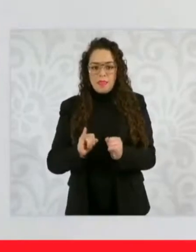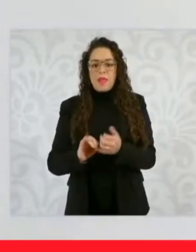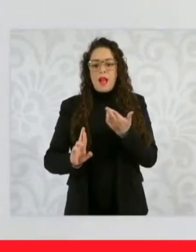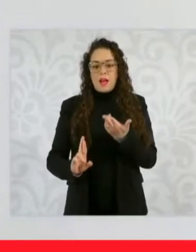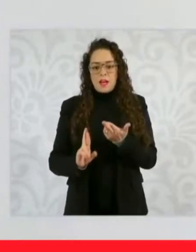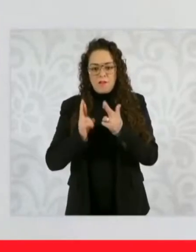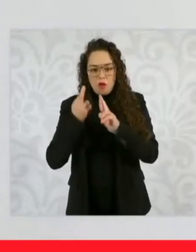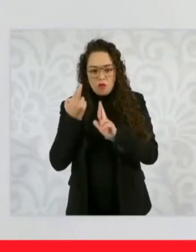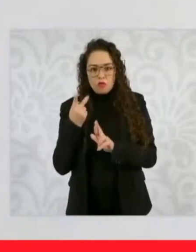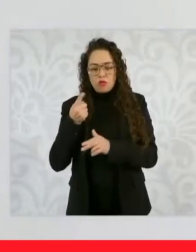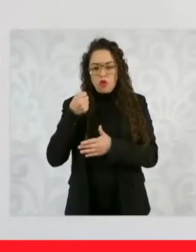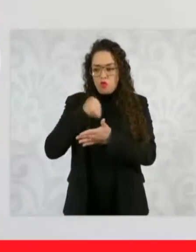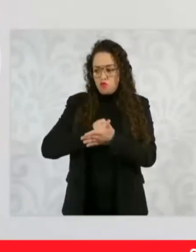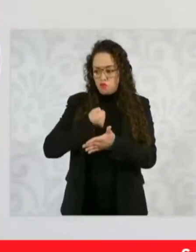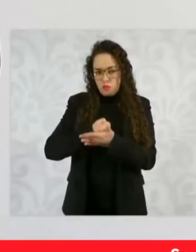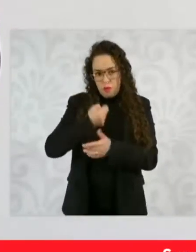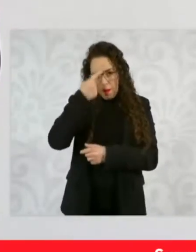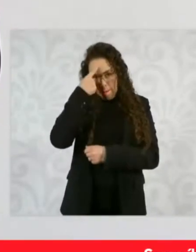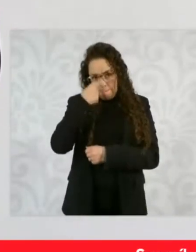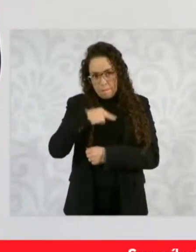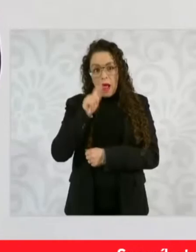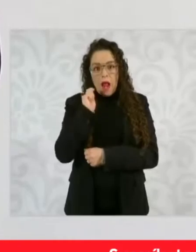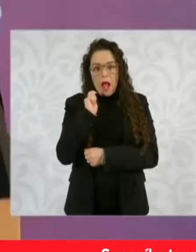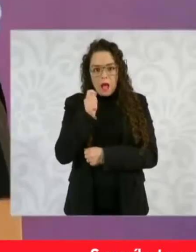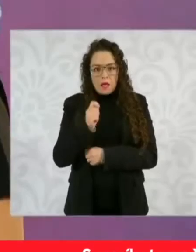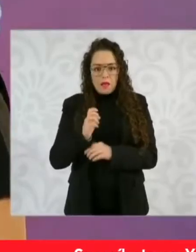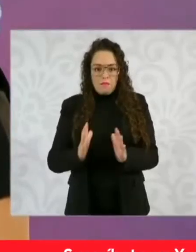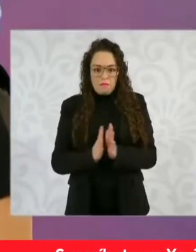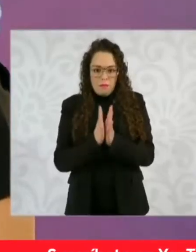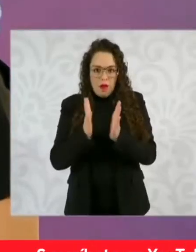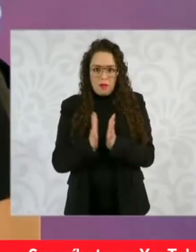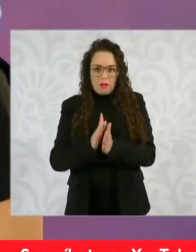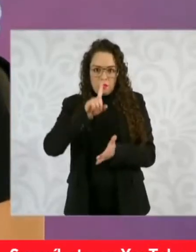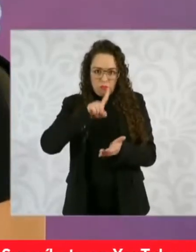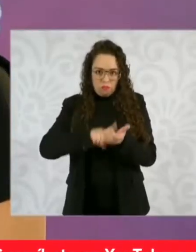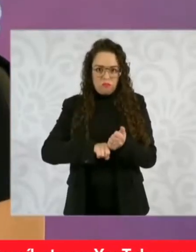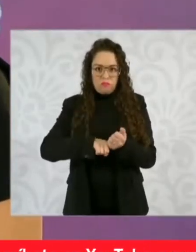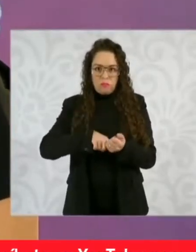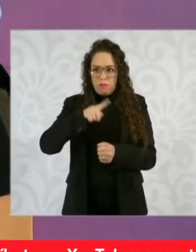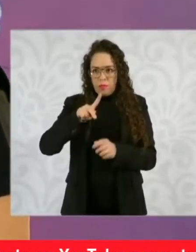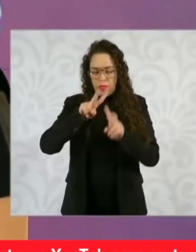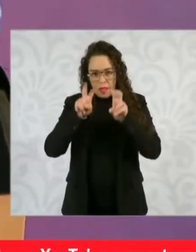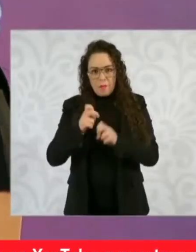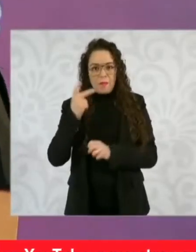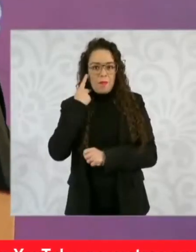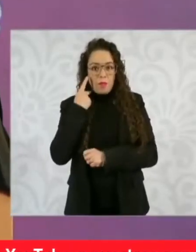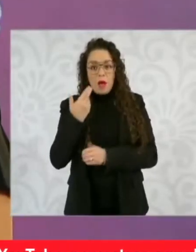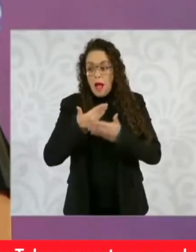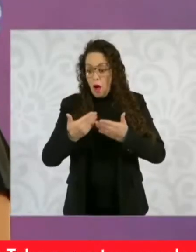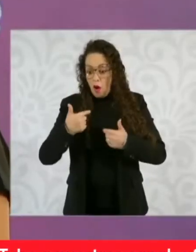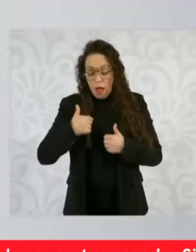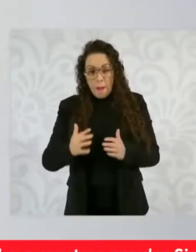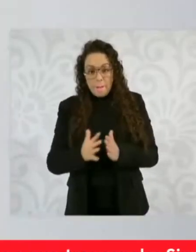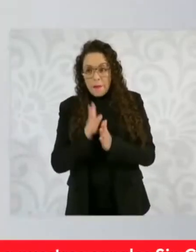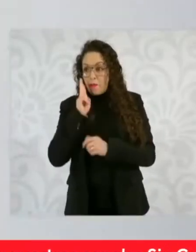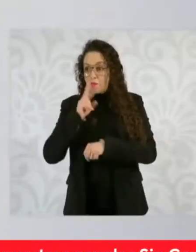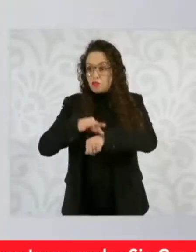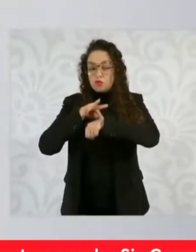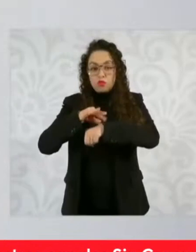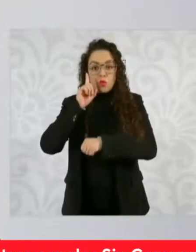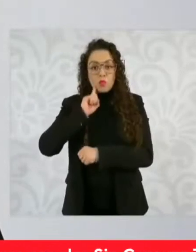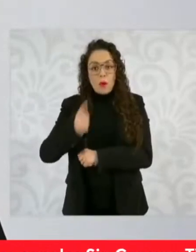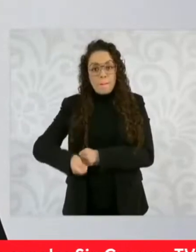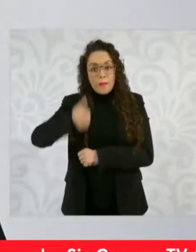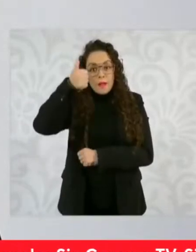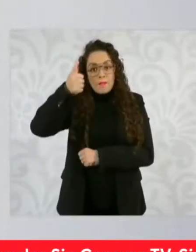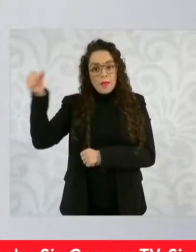sufragista mexicano, y hoy puedo dar cuenta de la primera presidenta electa de nuestro país. Les digo, es un momento histórico. ¿Por qué?